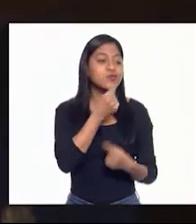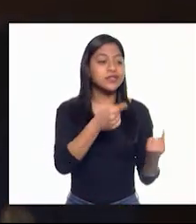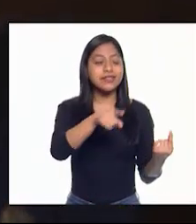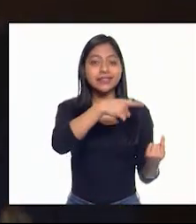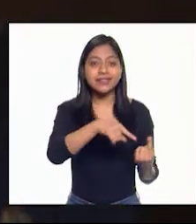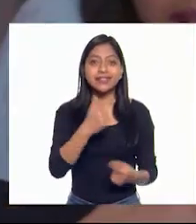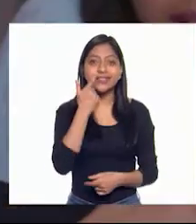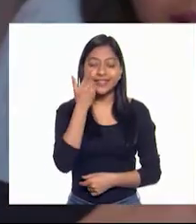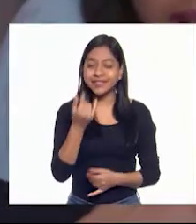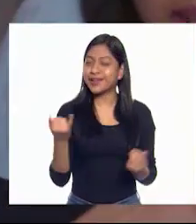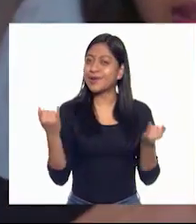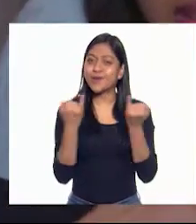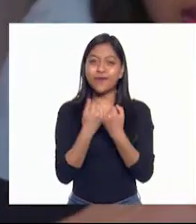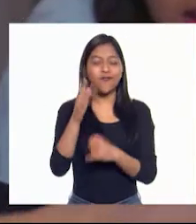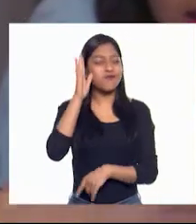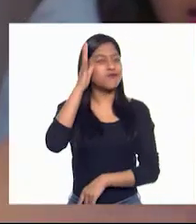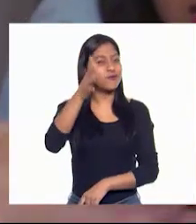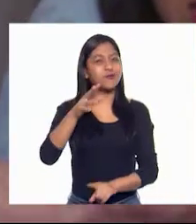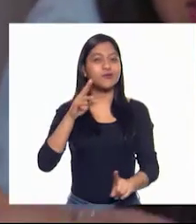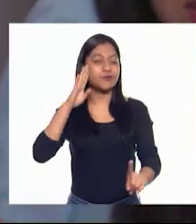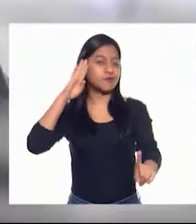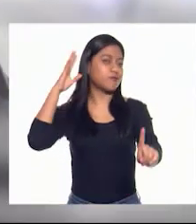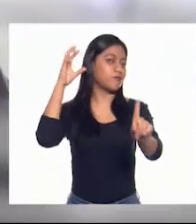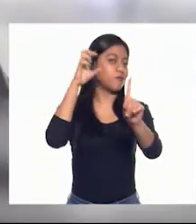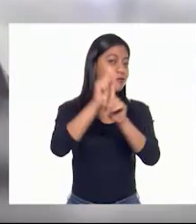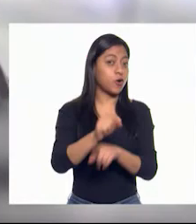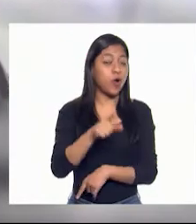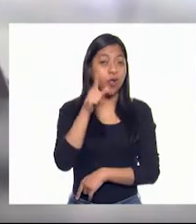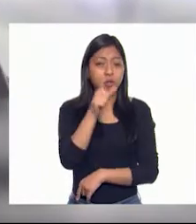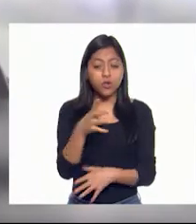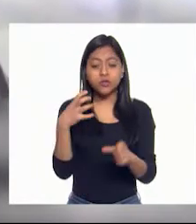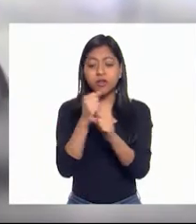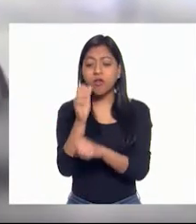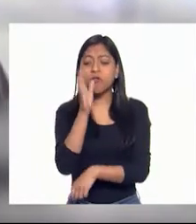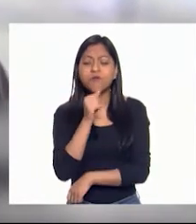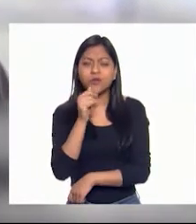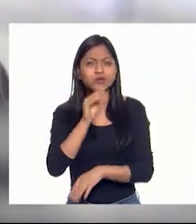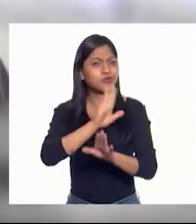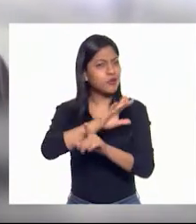yo, les gustaría llegar muy lejos. Que en tu vocabulario no